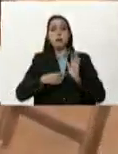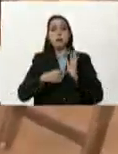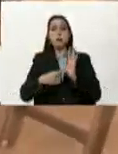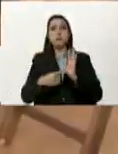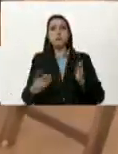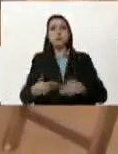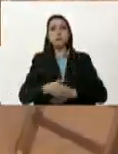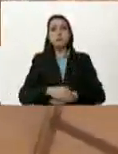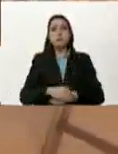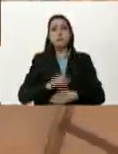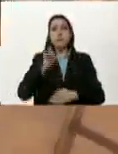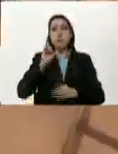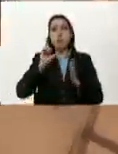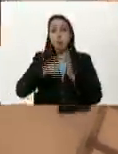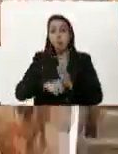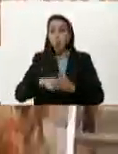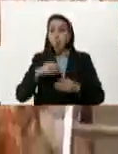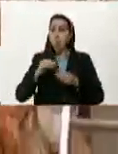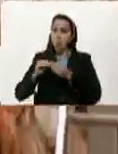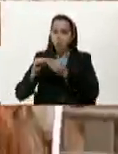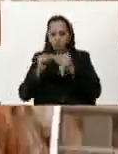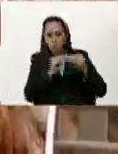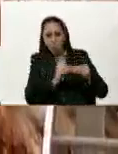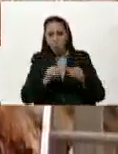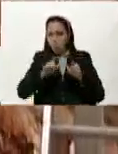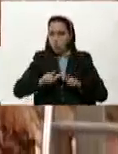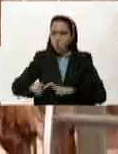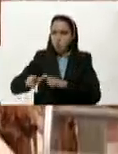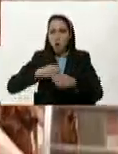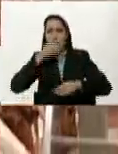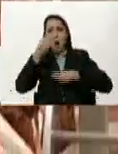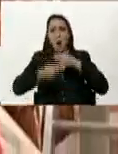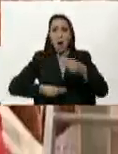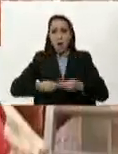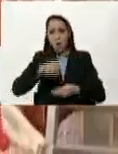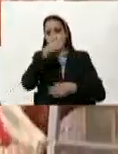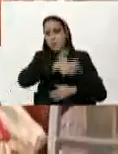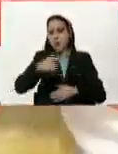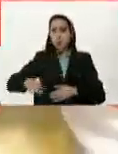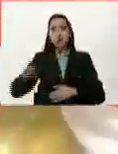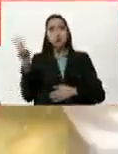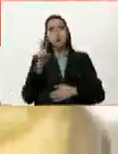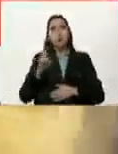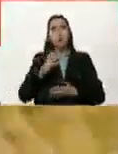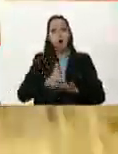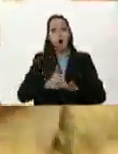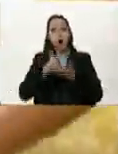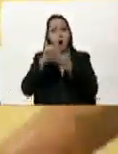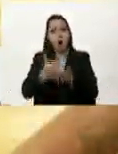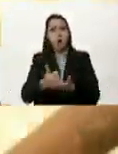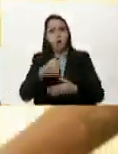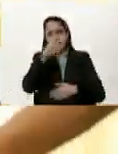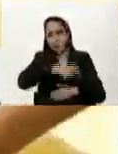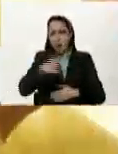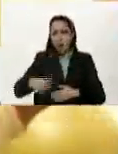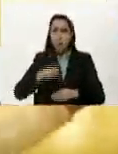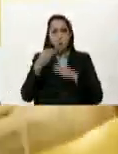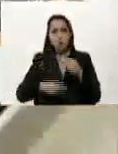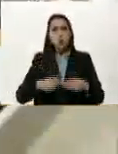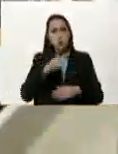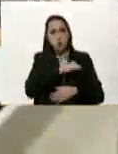después de todas las reparaciones que se ha venido haciendo con mano de obra venezolana con la ayuda de empresarios privados